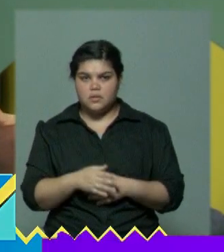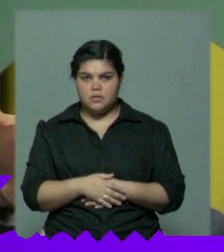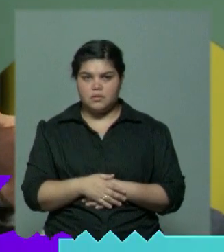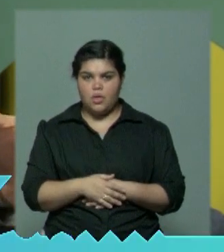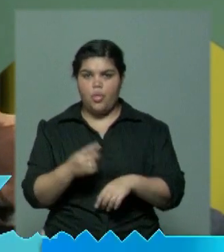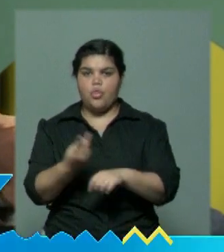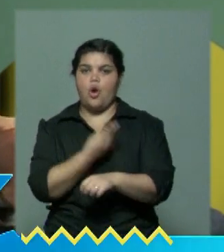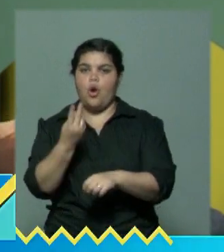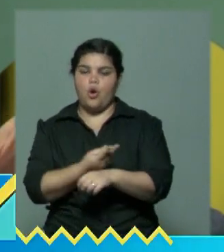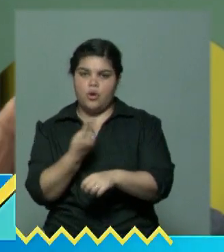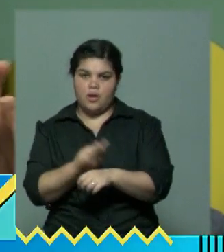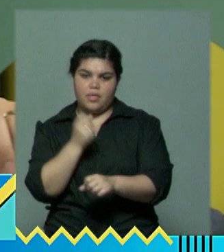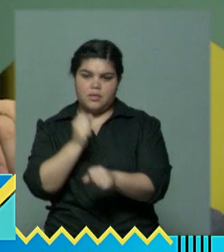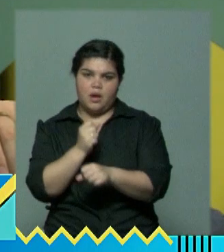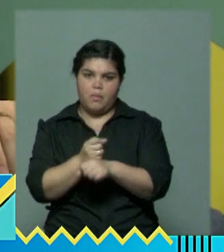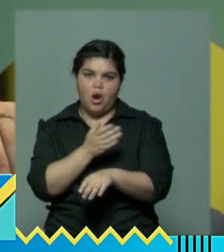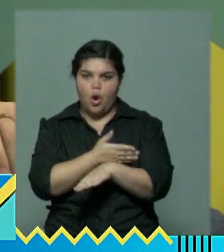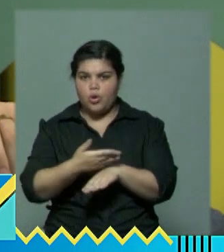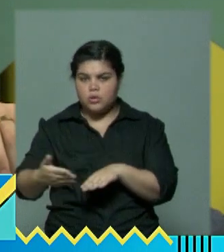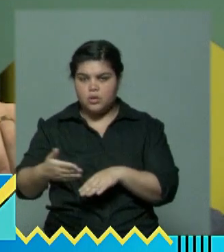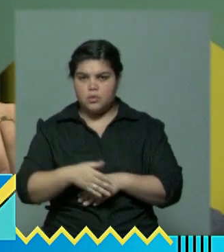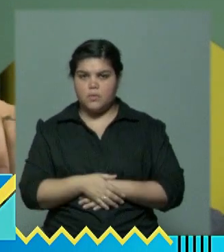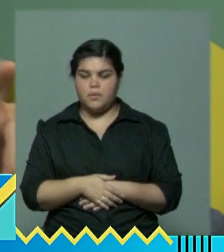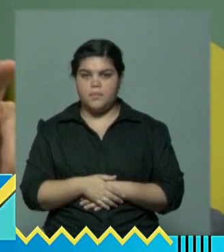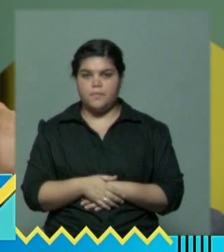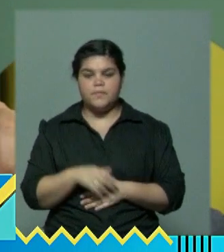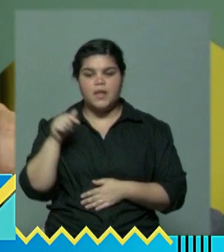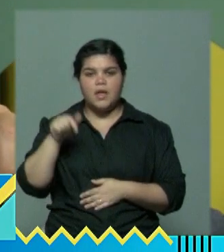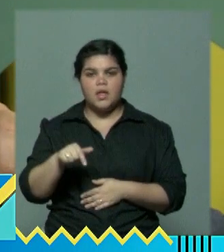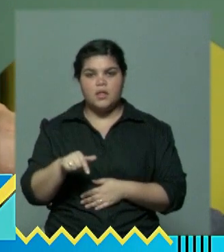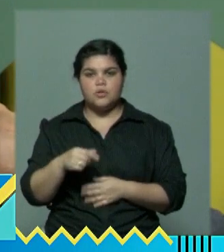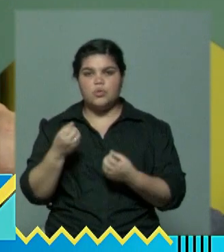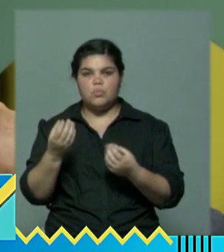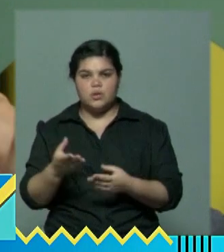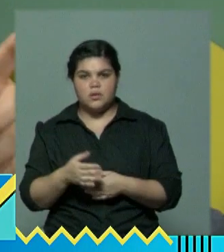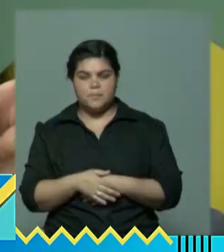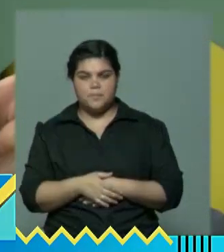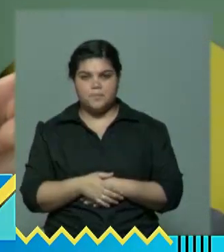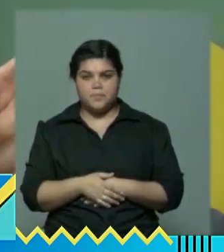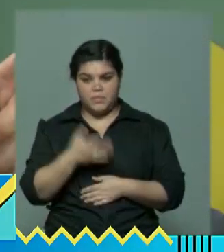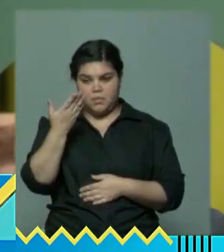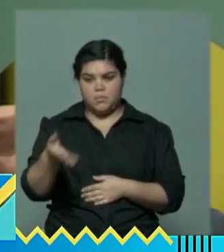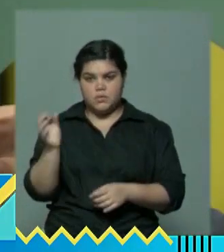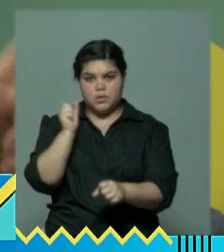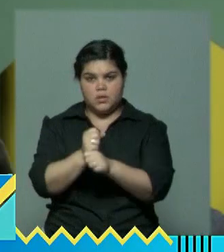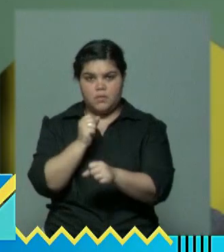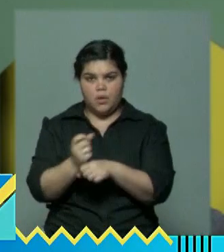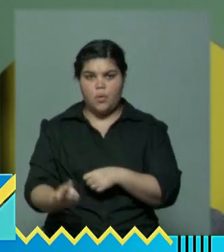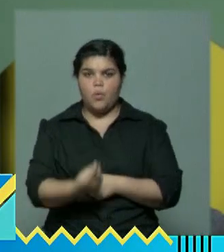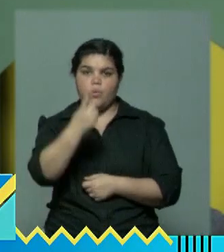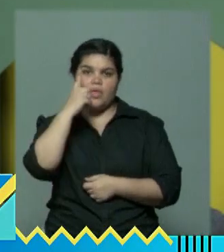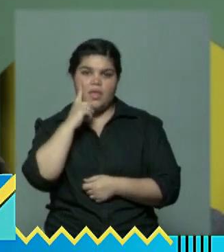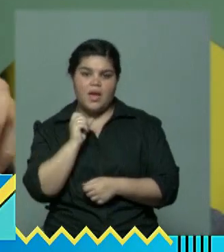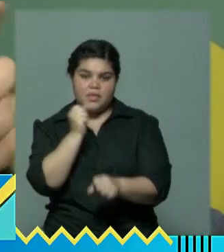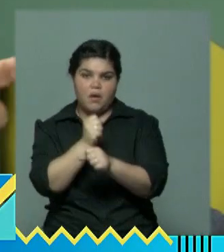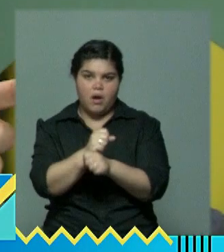horas de trabajo continuada, que esto se compensaba porque en realidad el trabajador era un día de trabajo por un día de